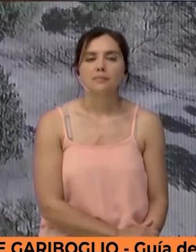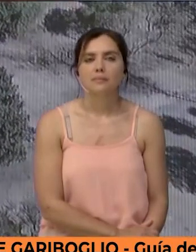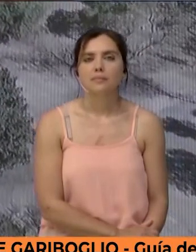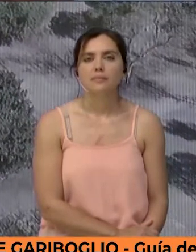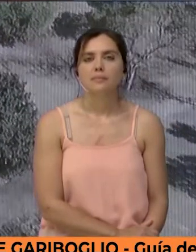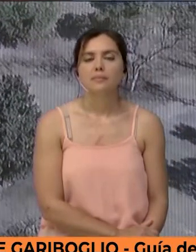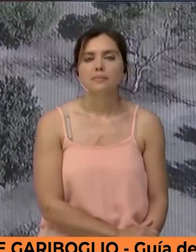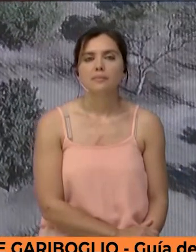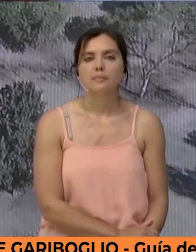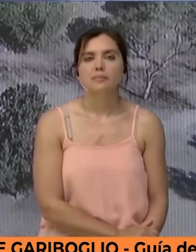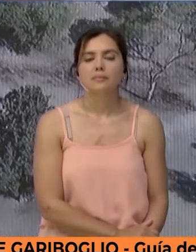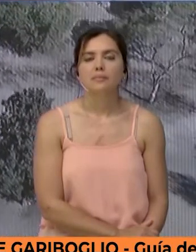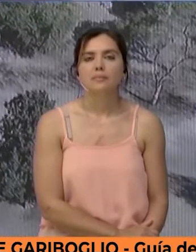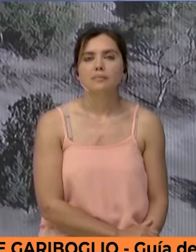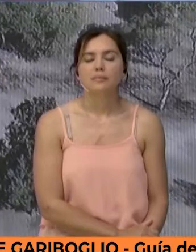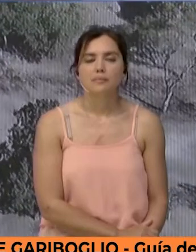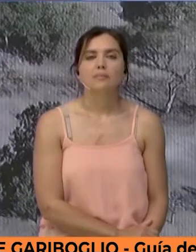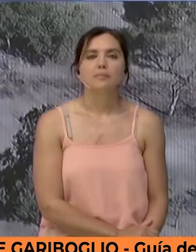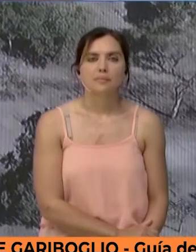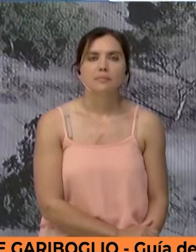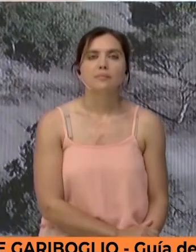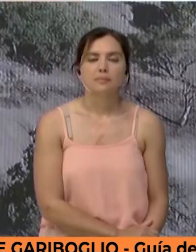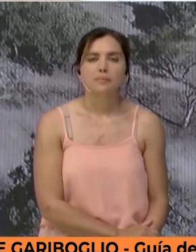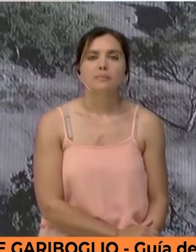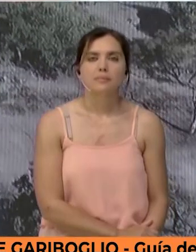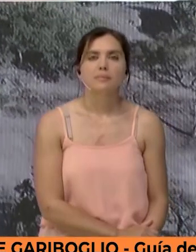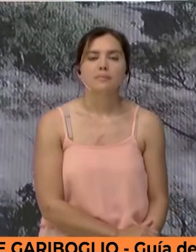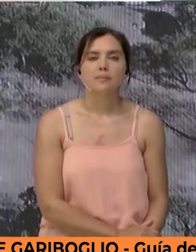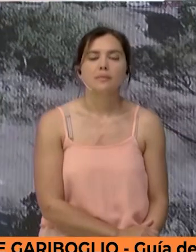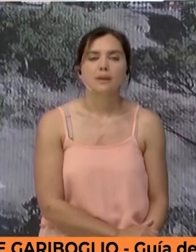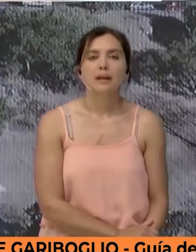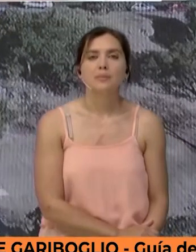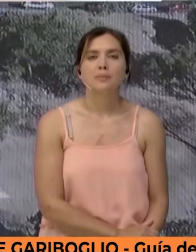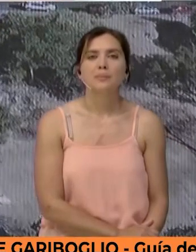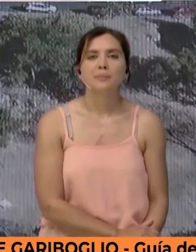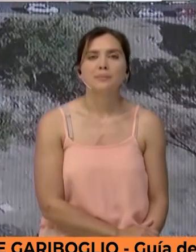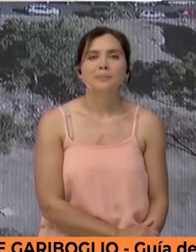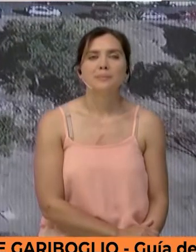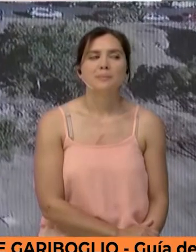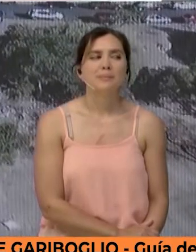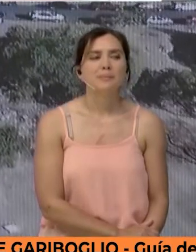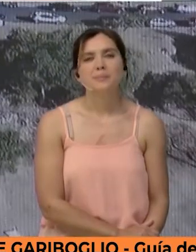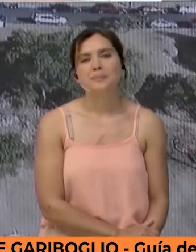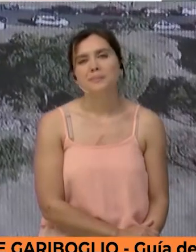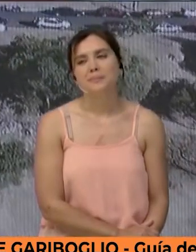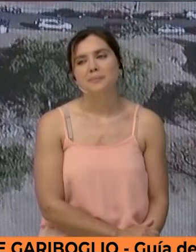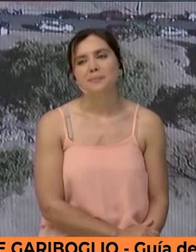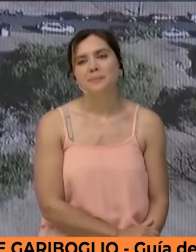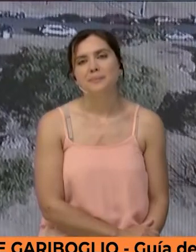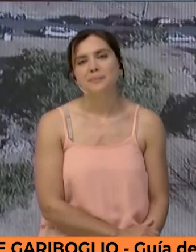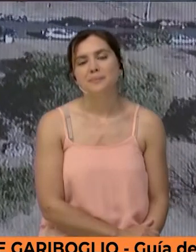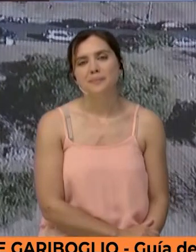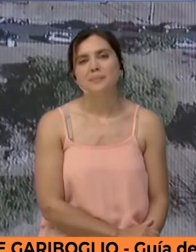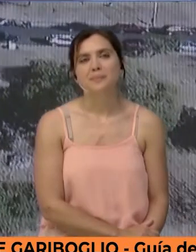investigación permanente y un espacio áulico para el dictado de clases dentro mismo de Islote. Así que cuando completemos ese círculo, si